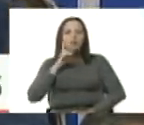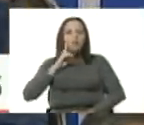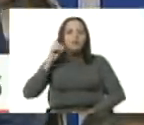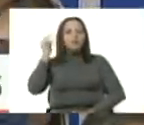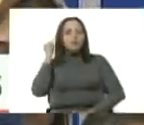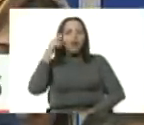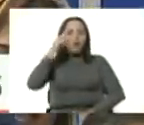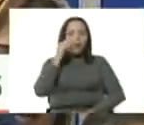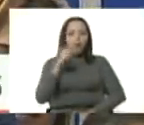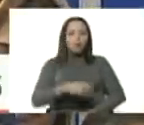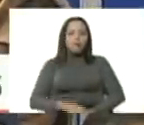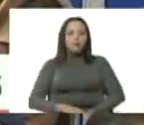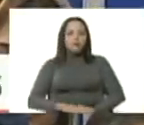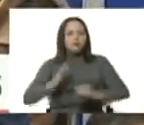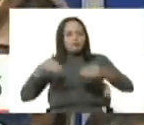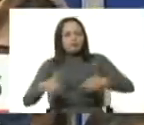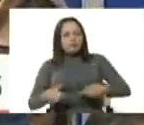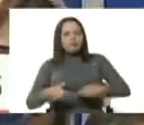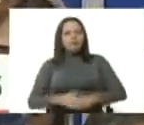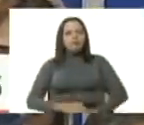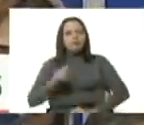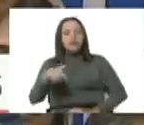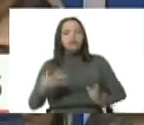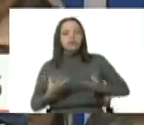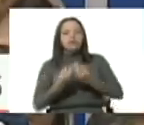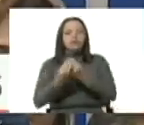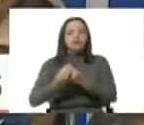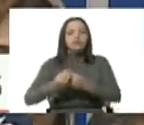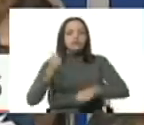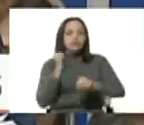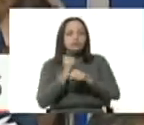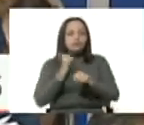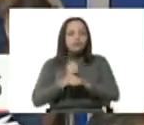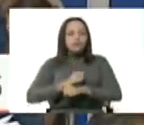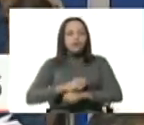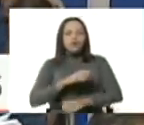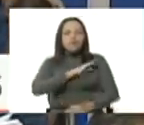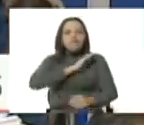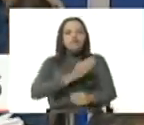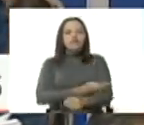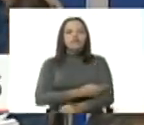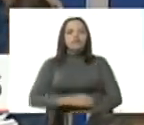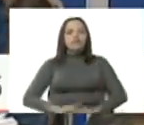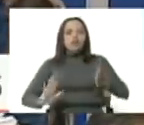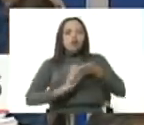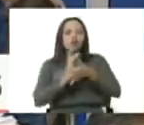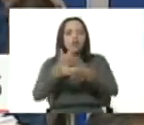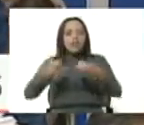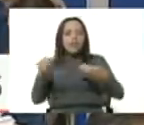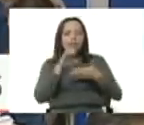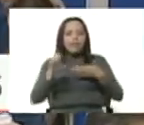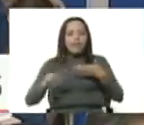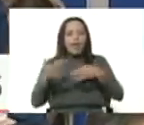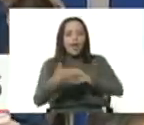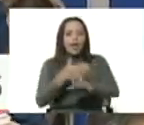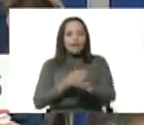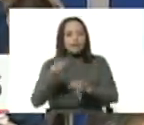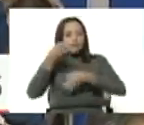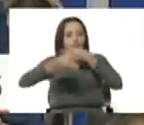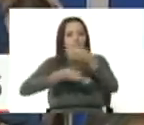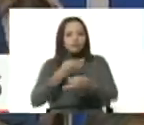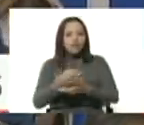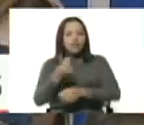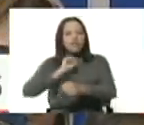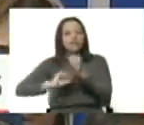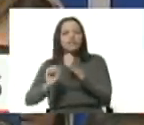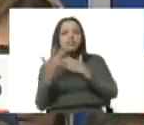y mujeres aguerridos que hoy lo acompañan en esta dura tarea. En el marco de esas líneas estratégicas que usted nos ha planteado, la